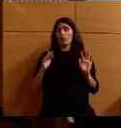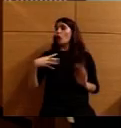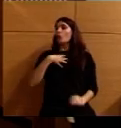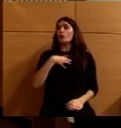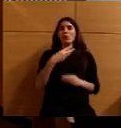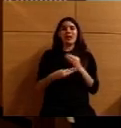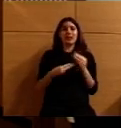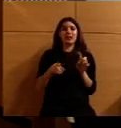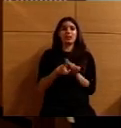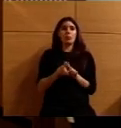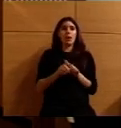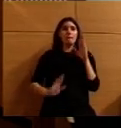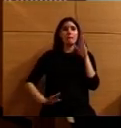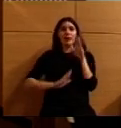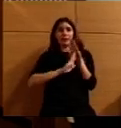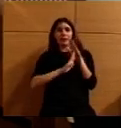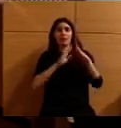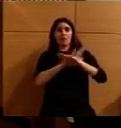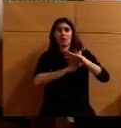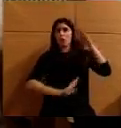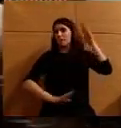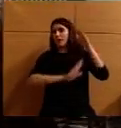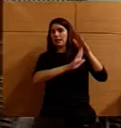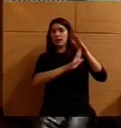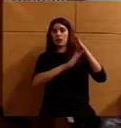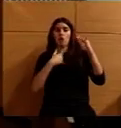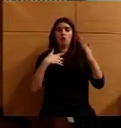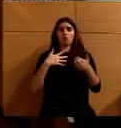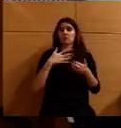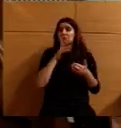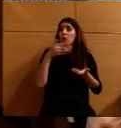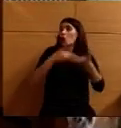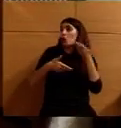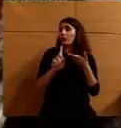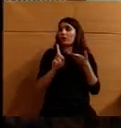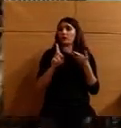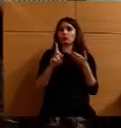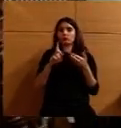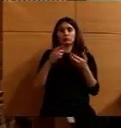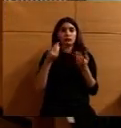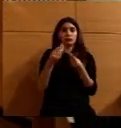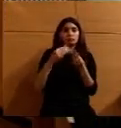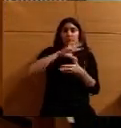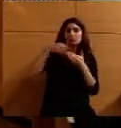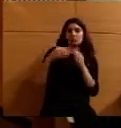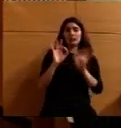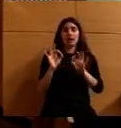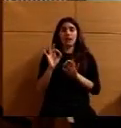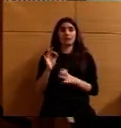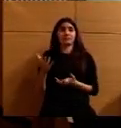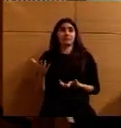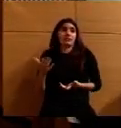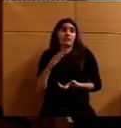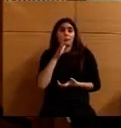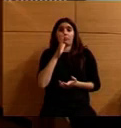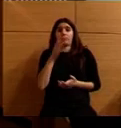actuar con paralicemos al Consejo, donde gobernemos, no colaboramos y este problema lo resolveremos porque le complicaremos